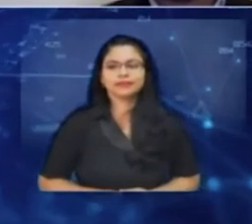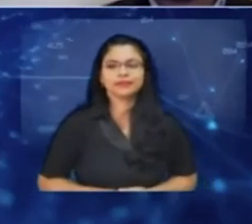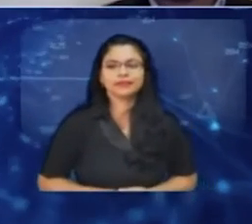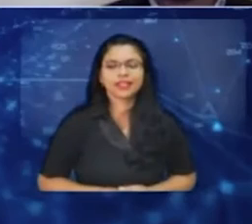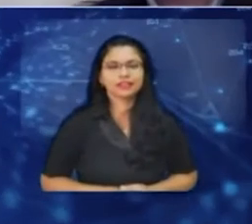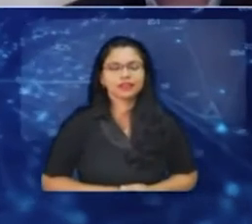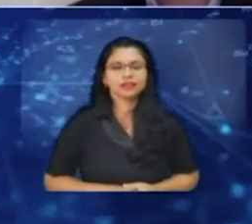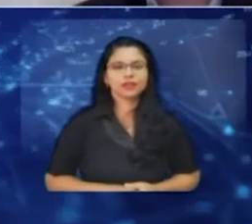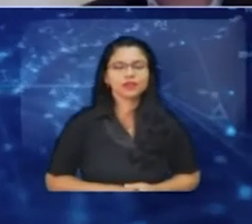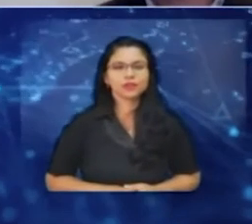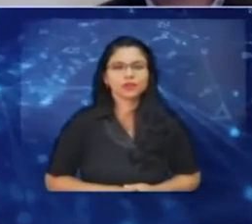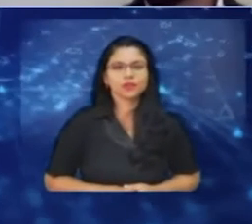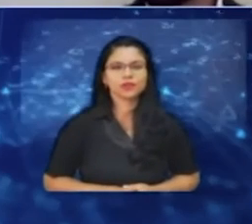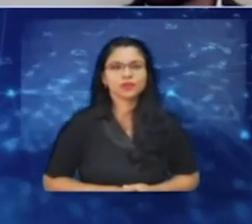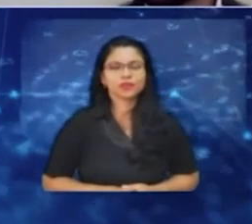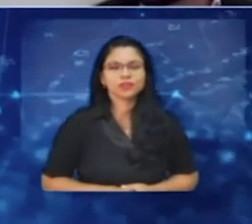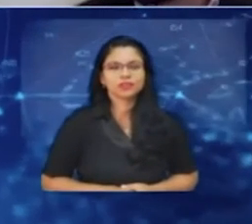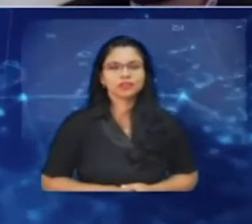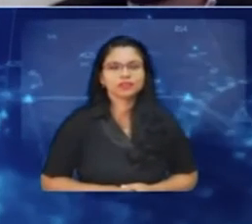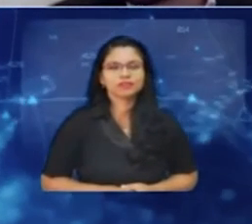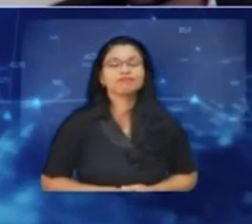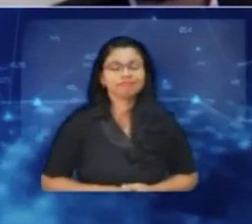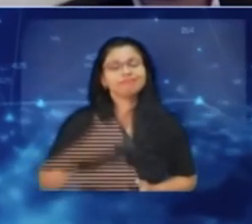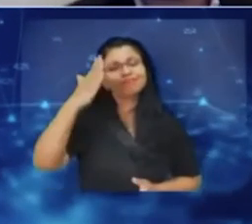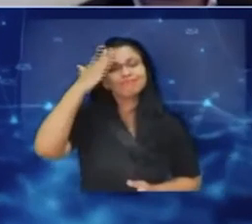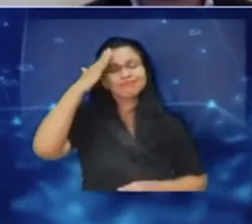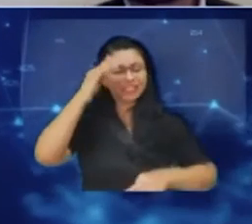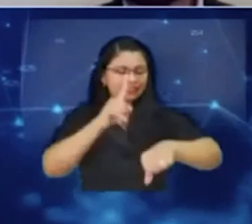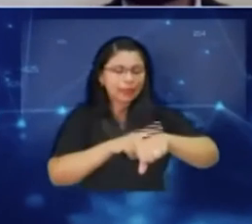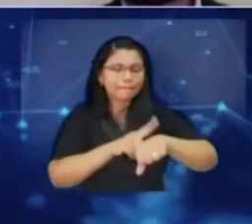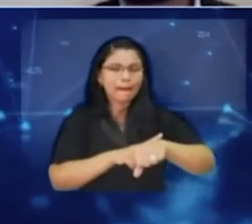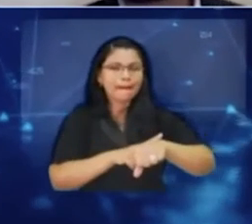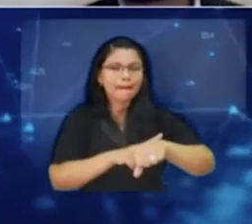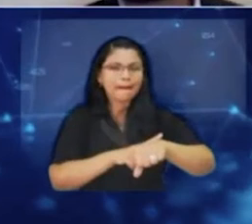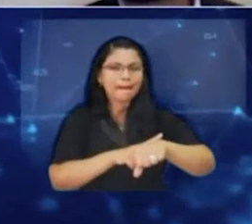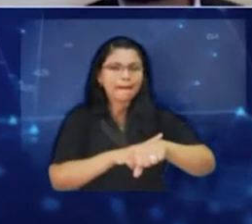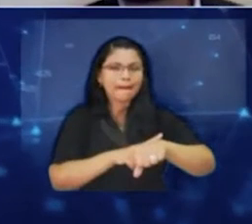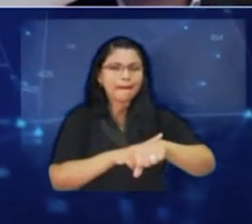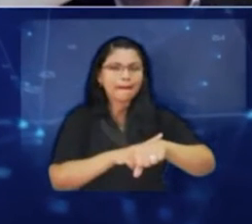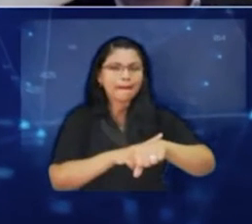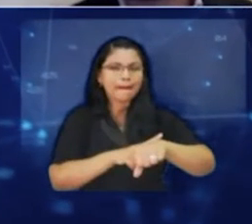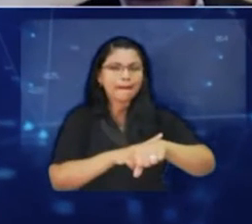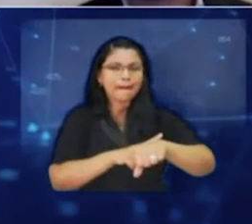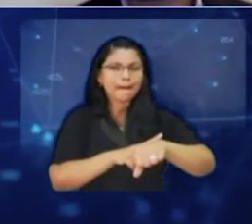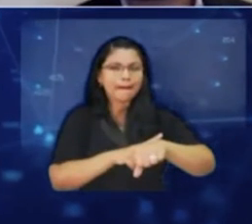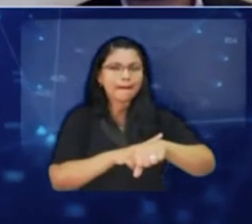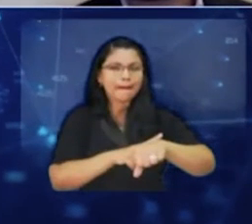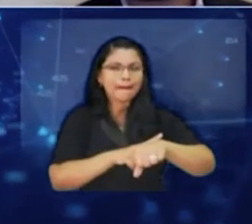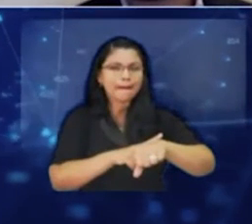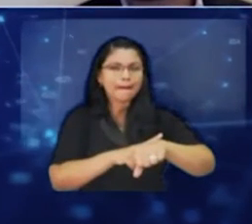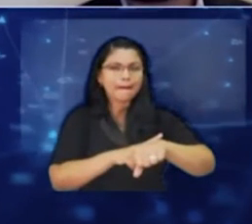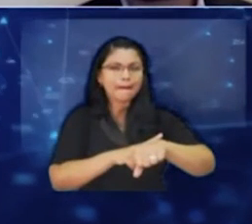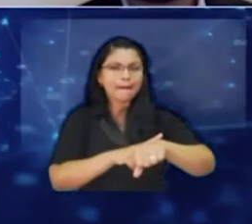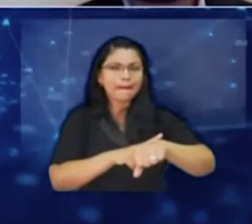Sony, solamente para terminar, y la parte de, sé que estamos un poco cortos de tiempo, entonces solamente para concluir, ahí muestro, de